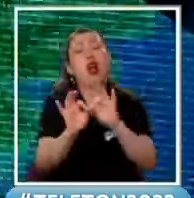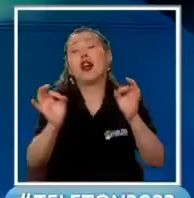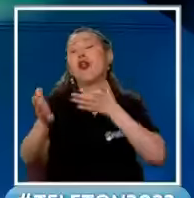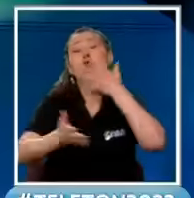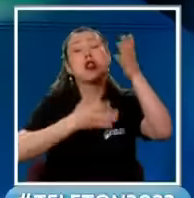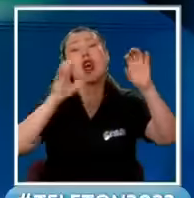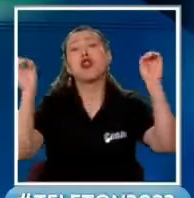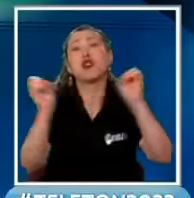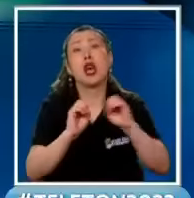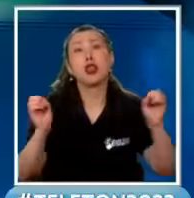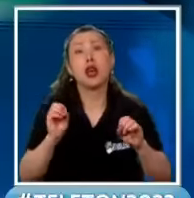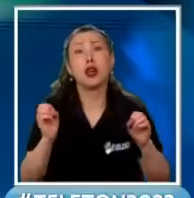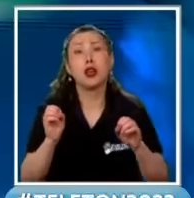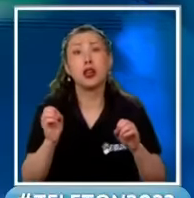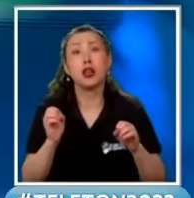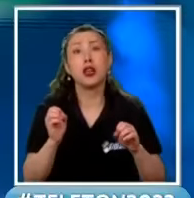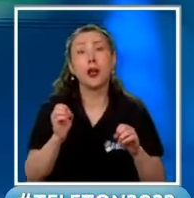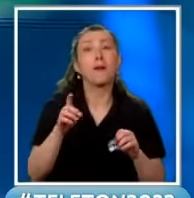¿eh?